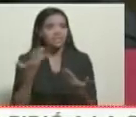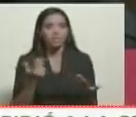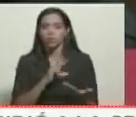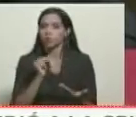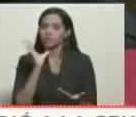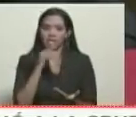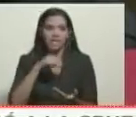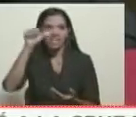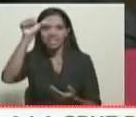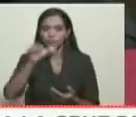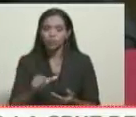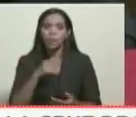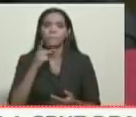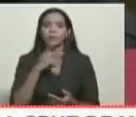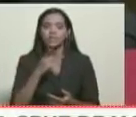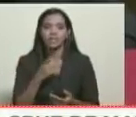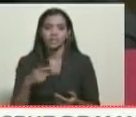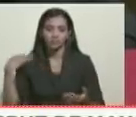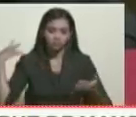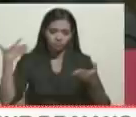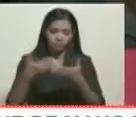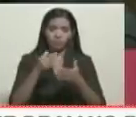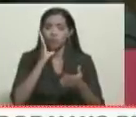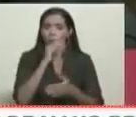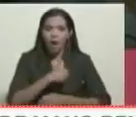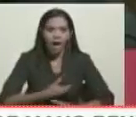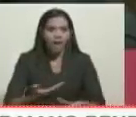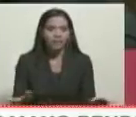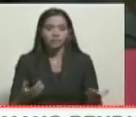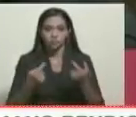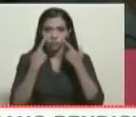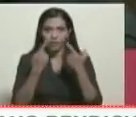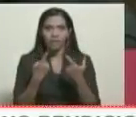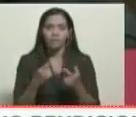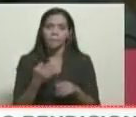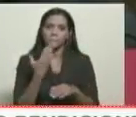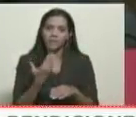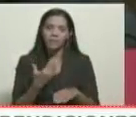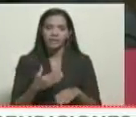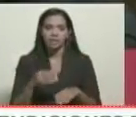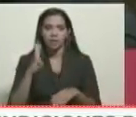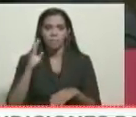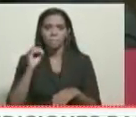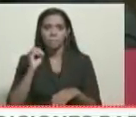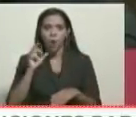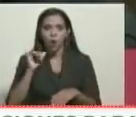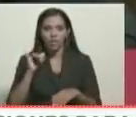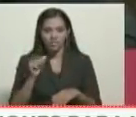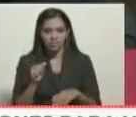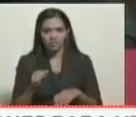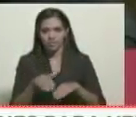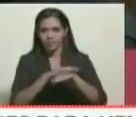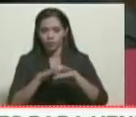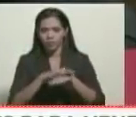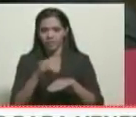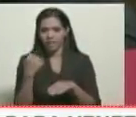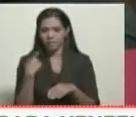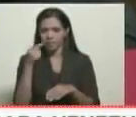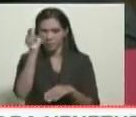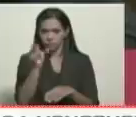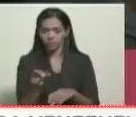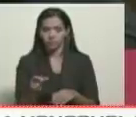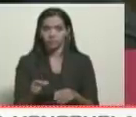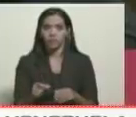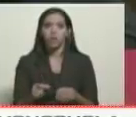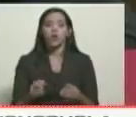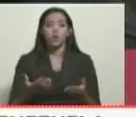lectura política, no tienen trayectoria. Tú te pones a ver esto, y me permites, Boris, disculpa que te hable en primera persona. Uno comenzó la